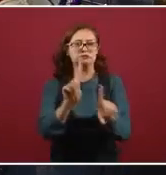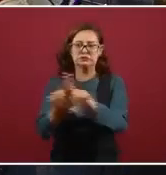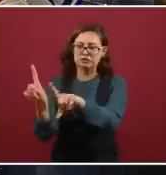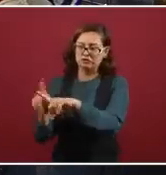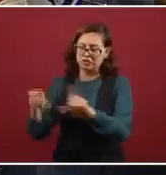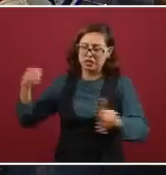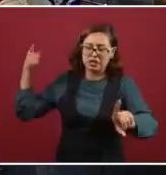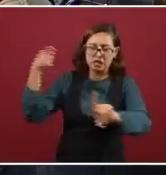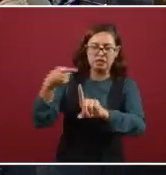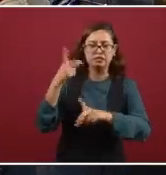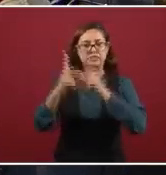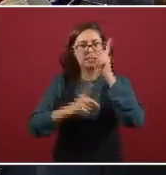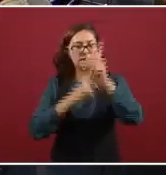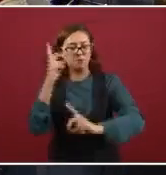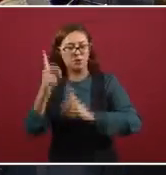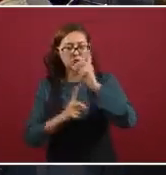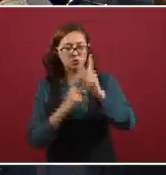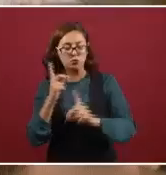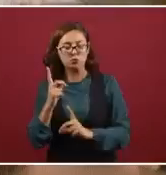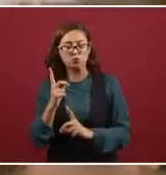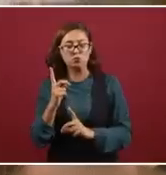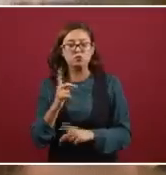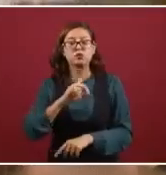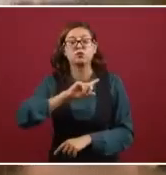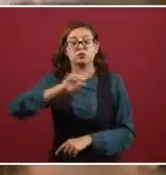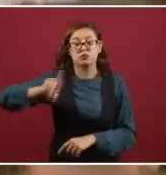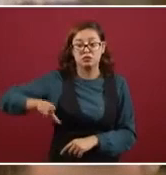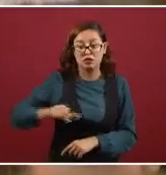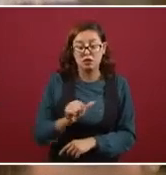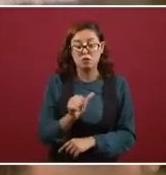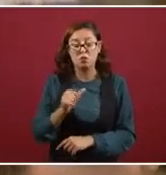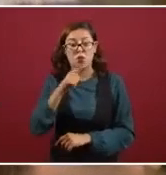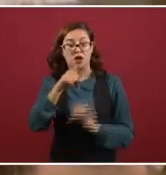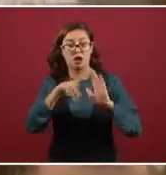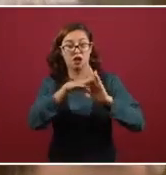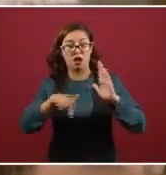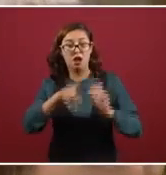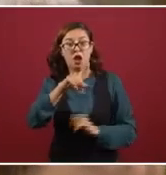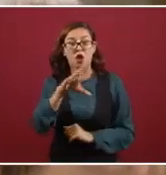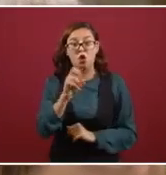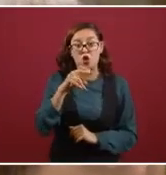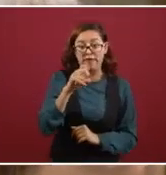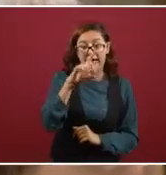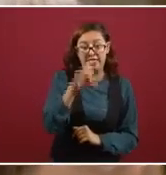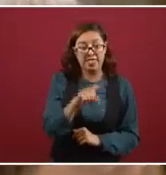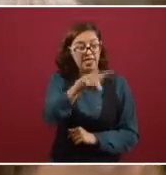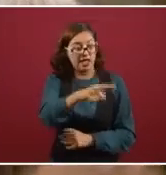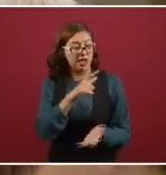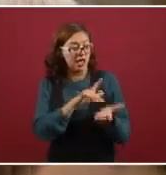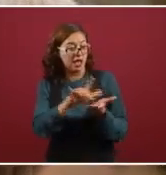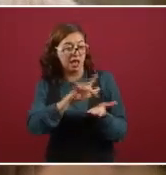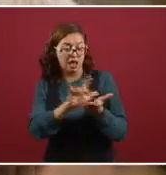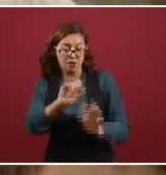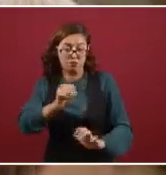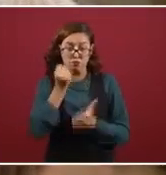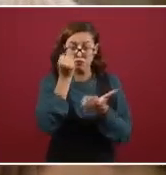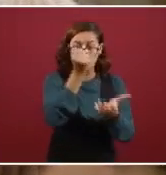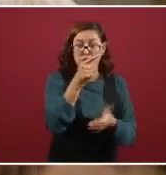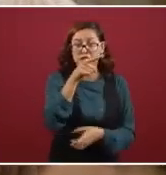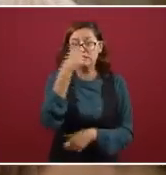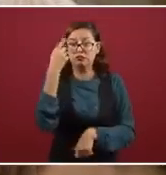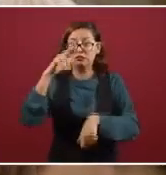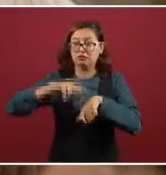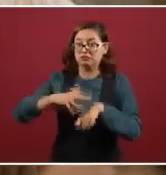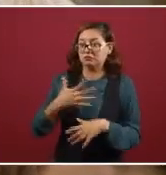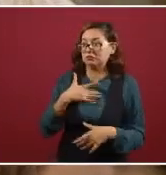Relacionado con esto también, ¿va a haber ampliación presupuestal para la CONADE? La directora decía que ya agotó los recursos, que ya no tiene